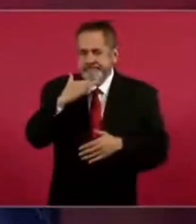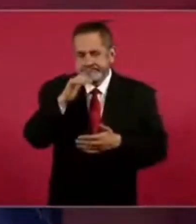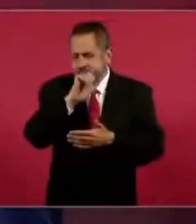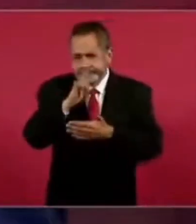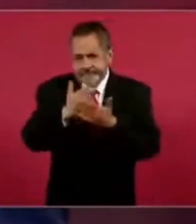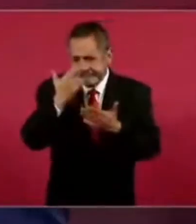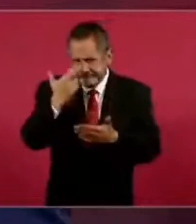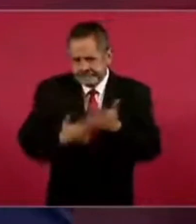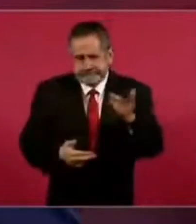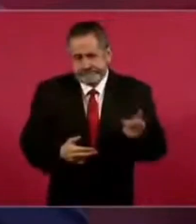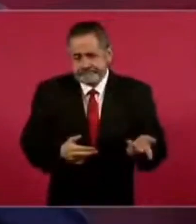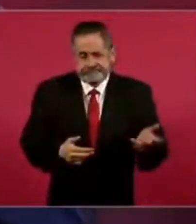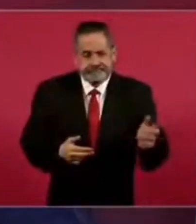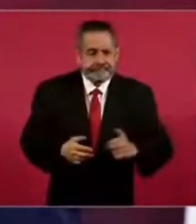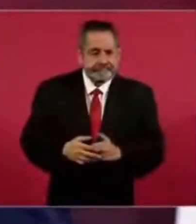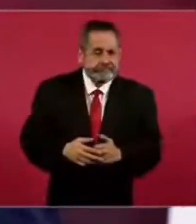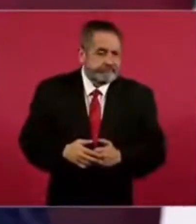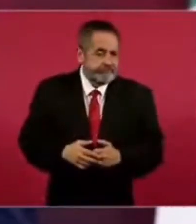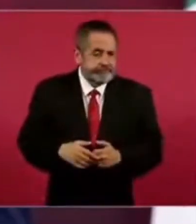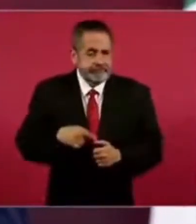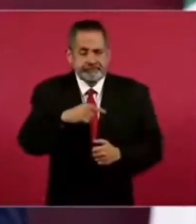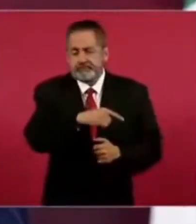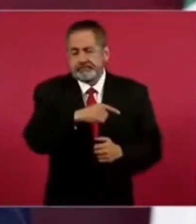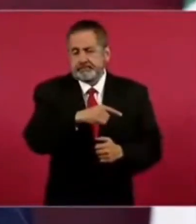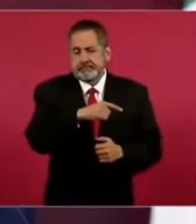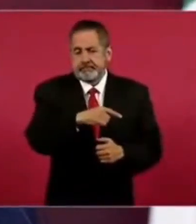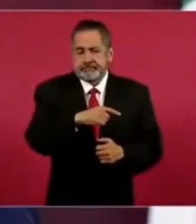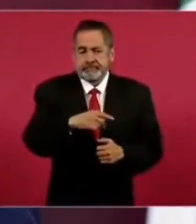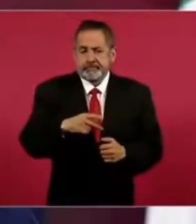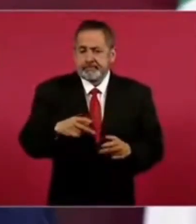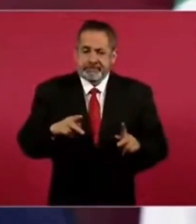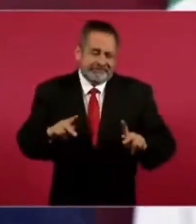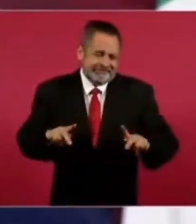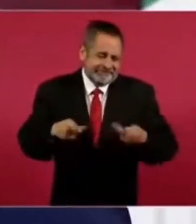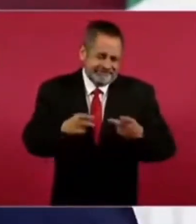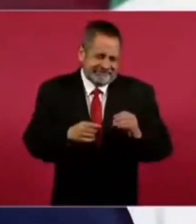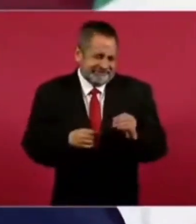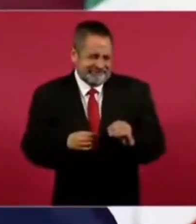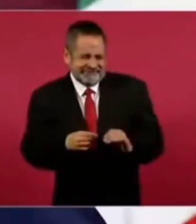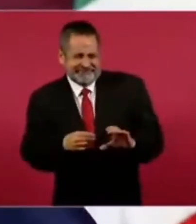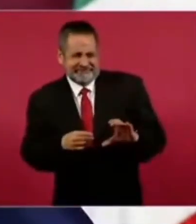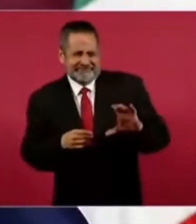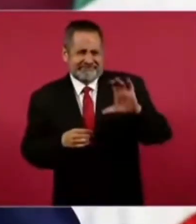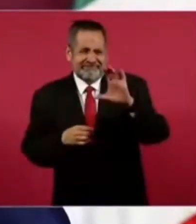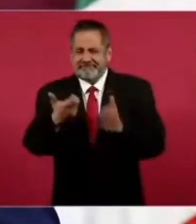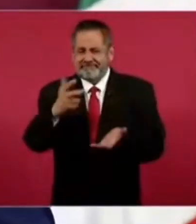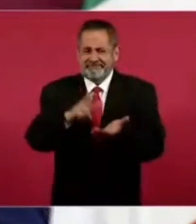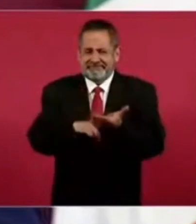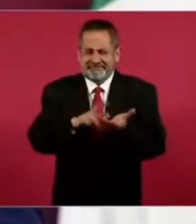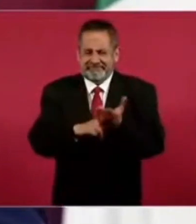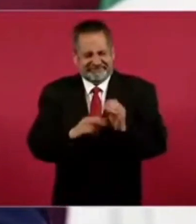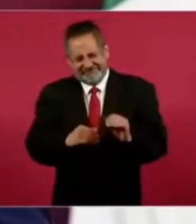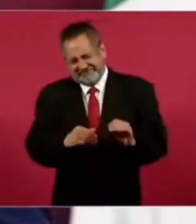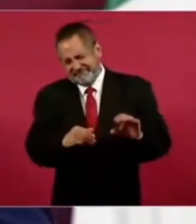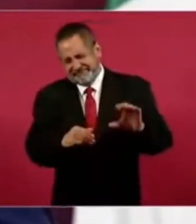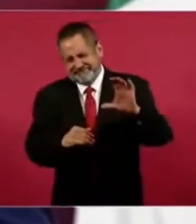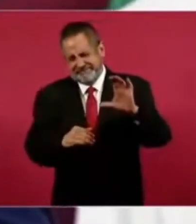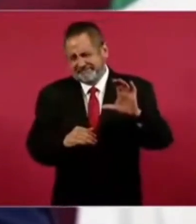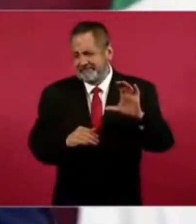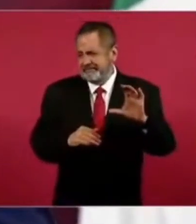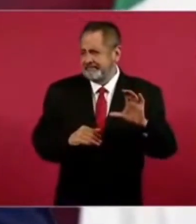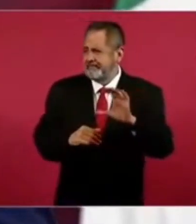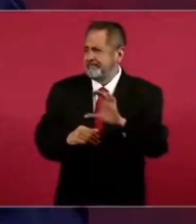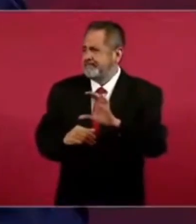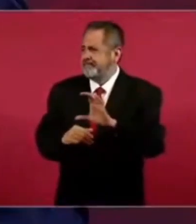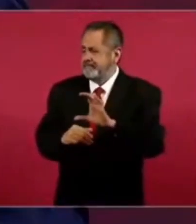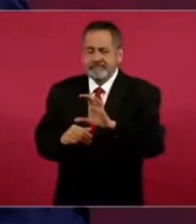de vender a precios elevados los medicamentos.